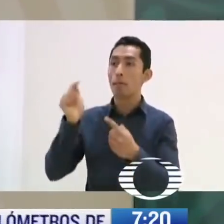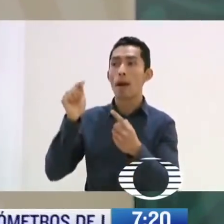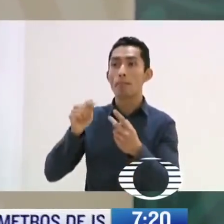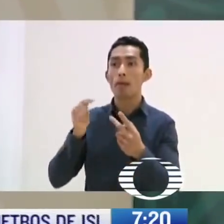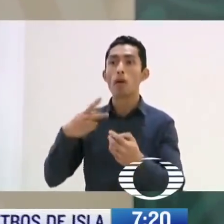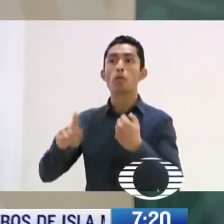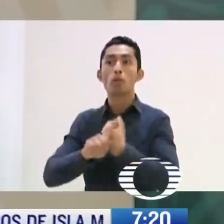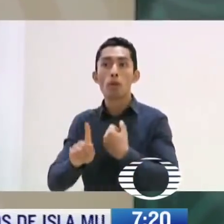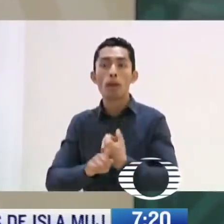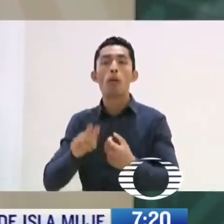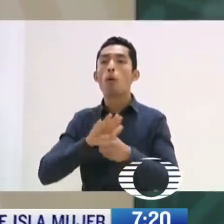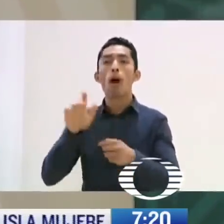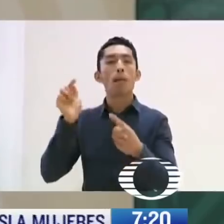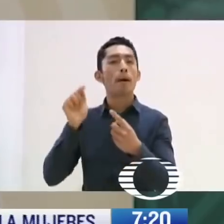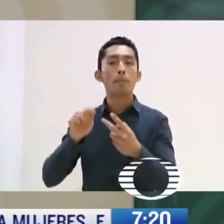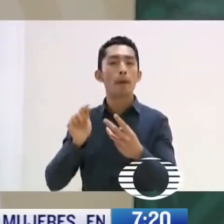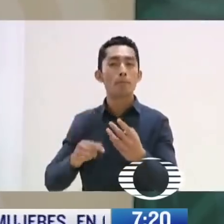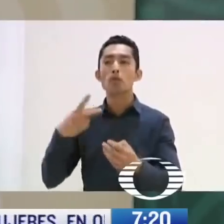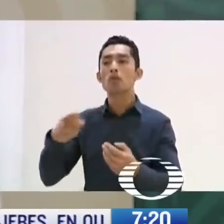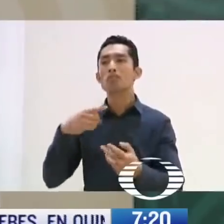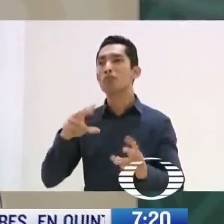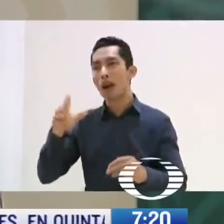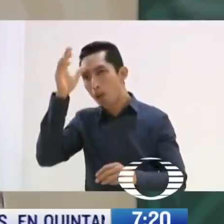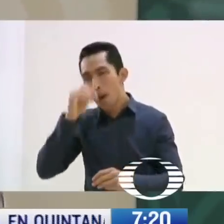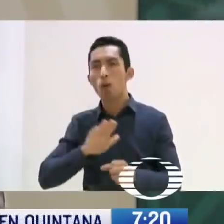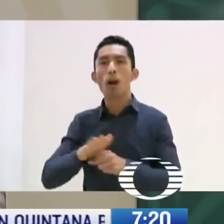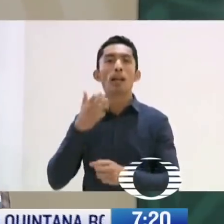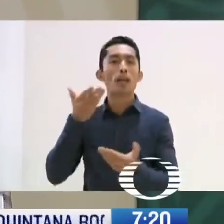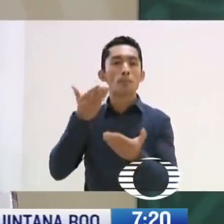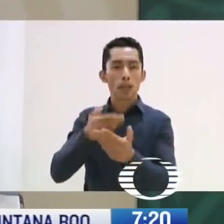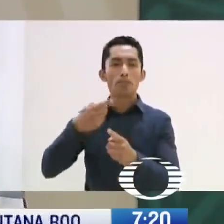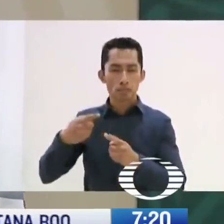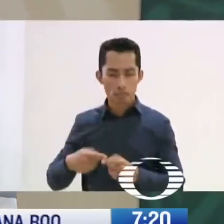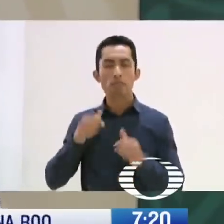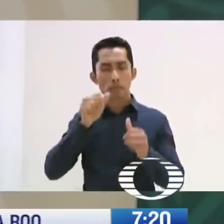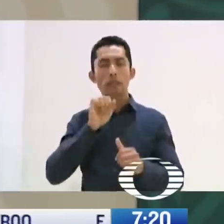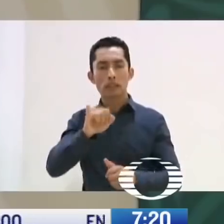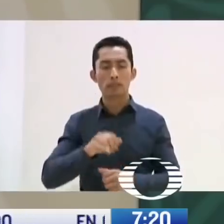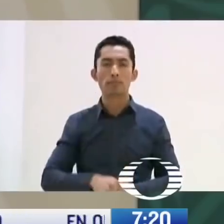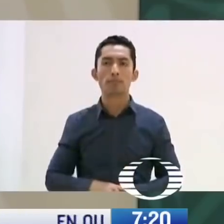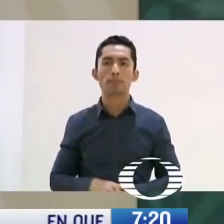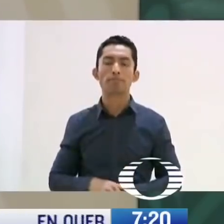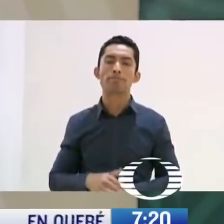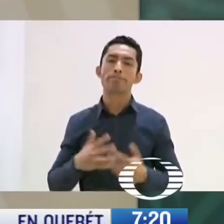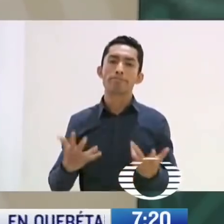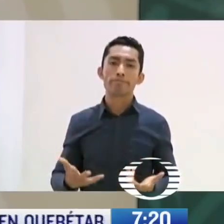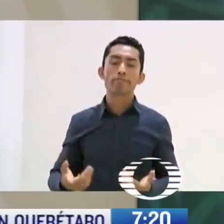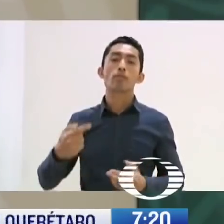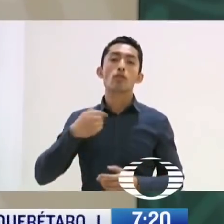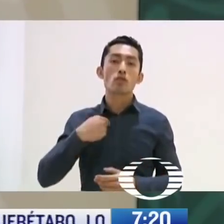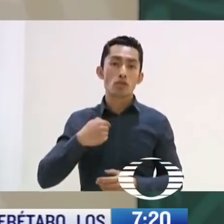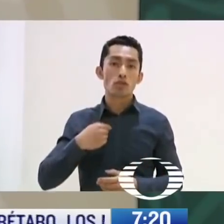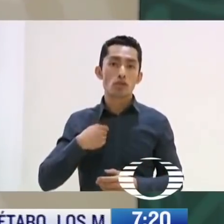a atenderlos a todos y programar visitas para verificar las necesidades de apoyo en cada caso.